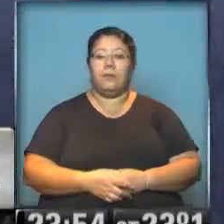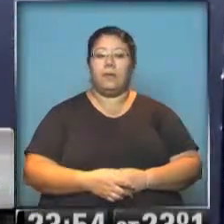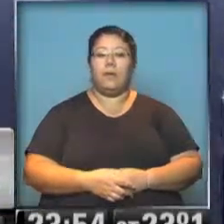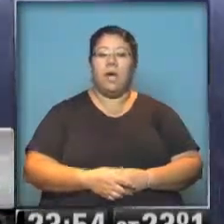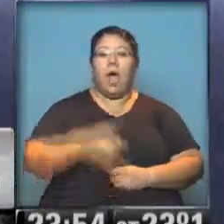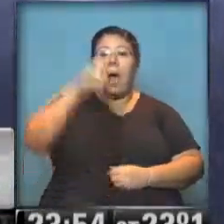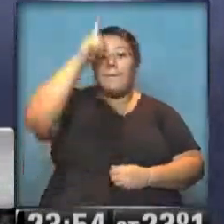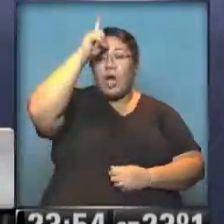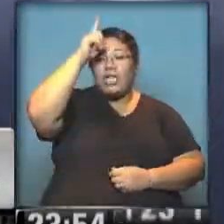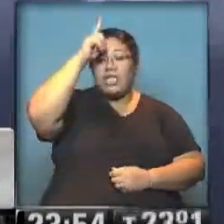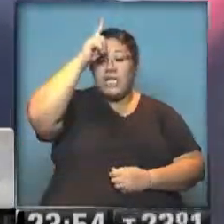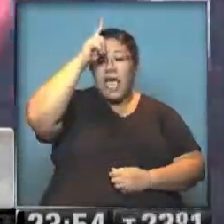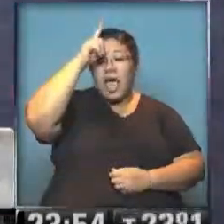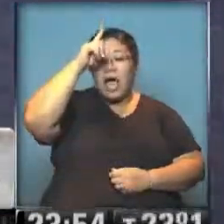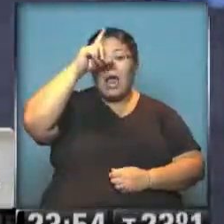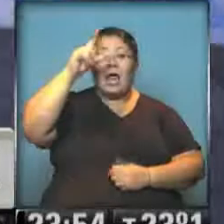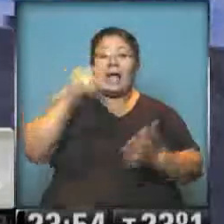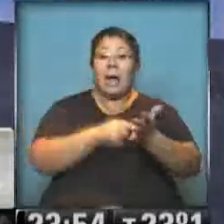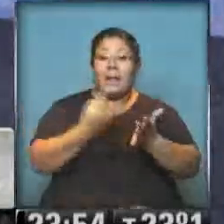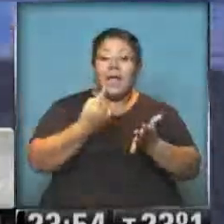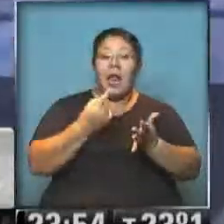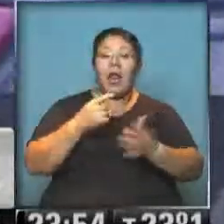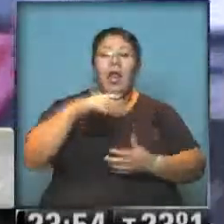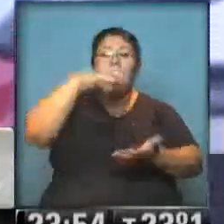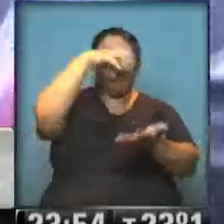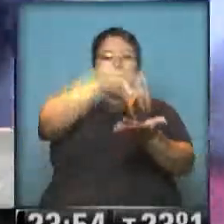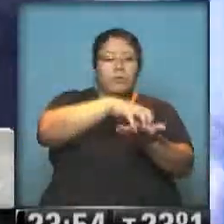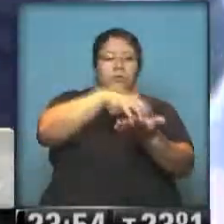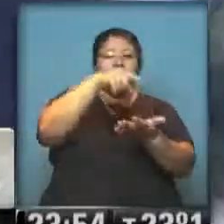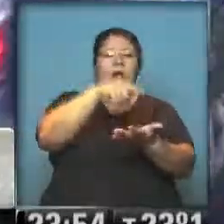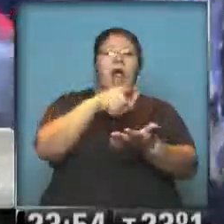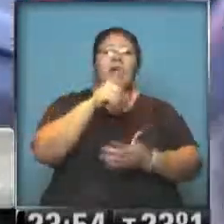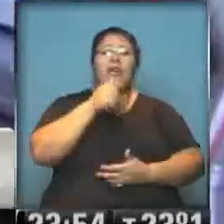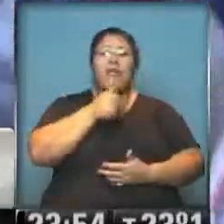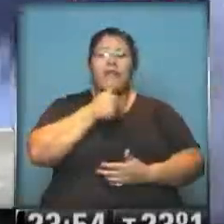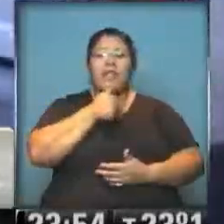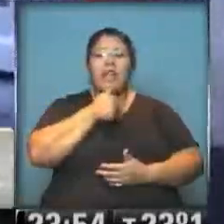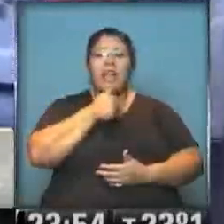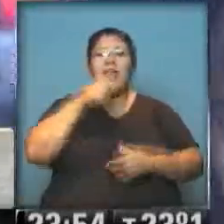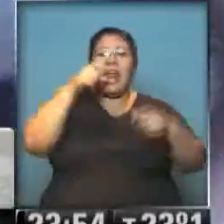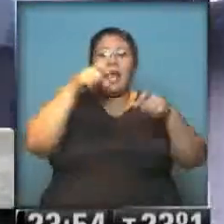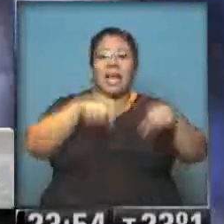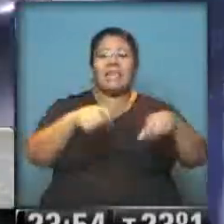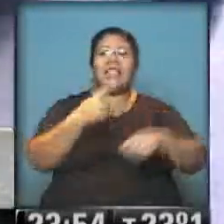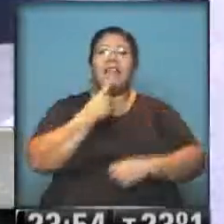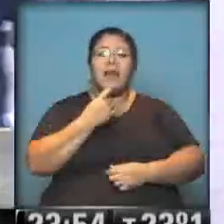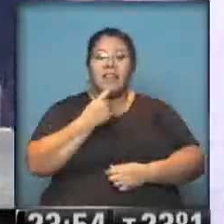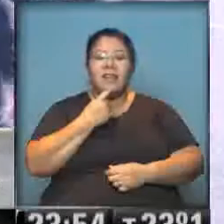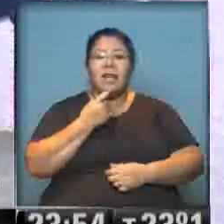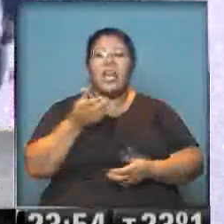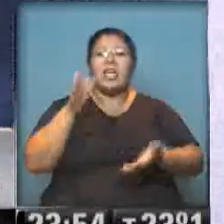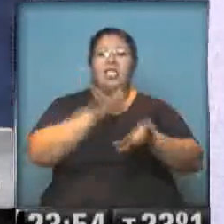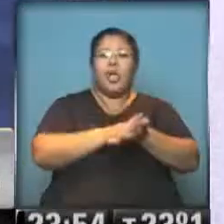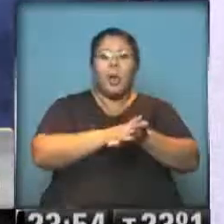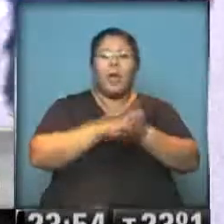Efectivos de la Policía Metropolitana allanaron la confitería del Estadio Monumental en busca de más datos para la causa en la que se investiga el ataque de